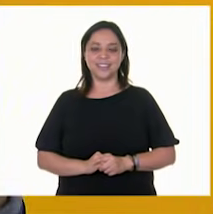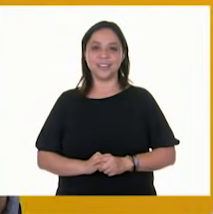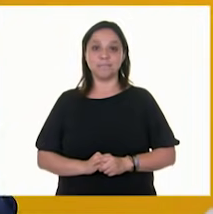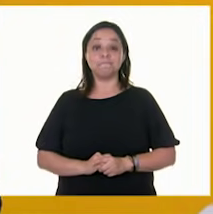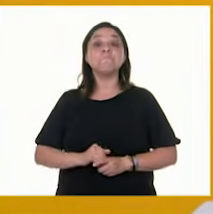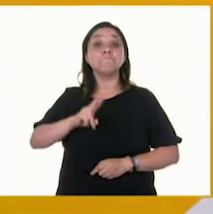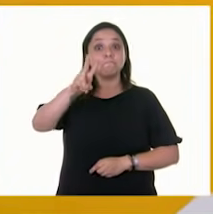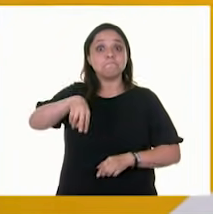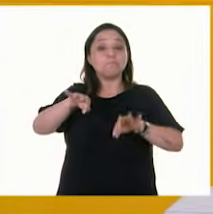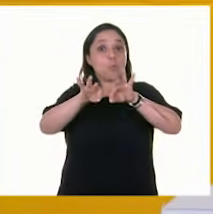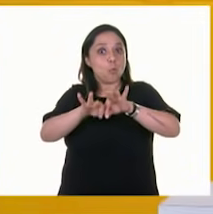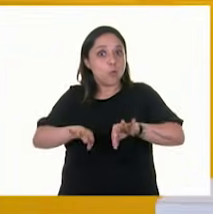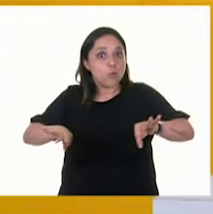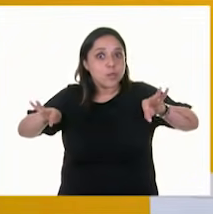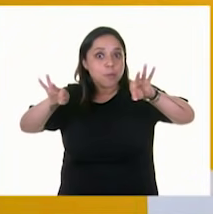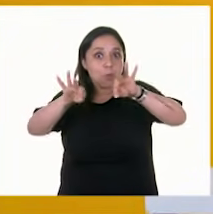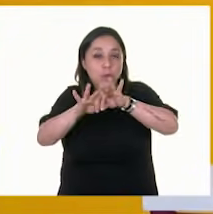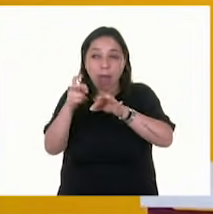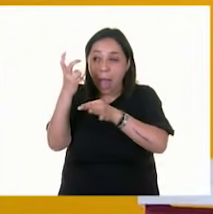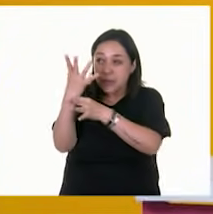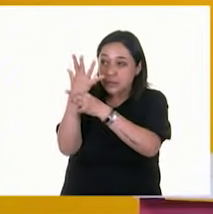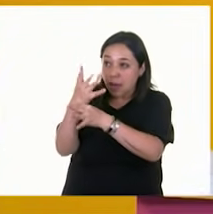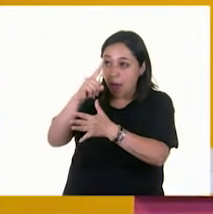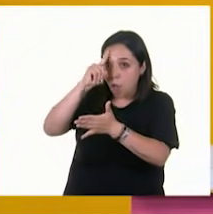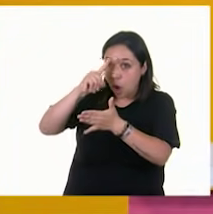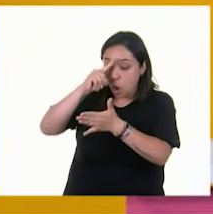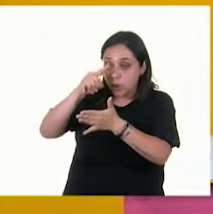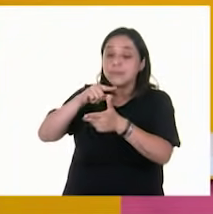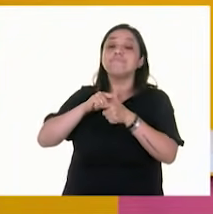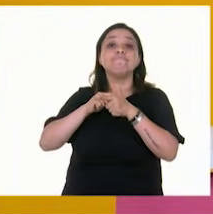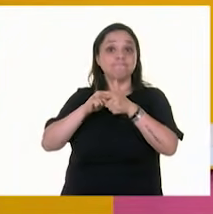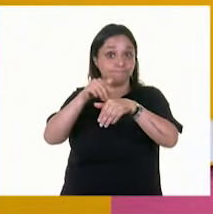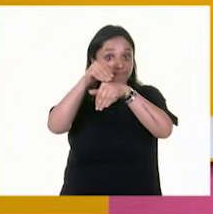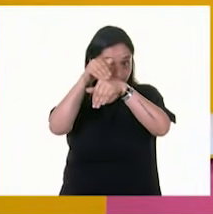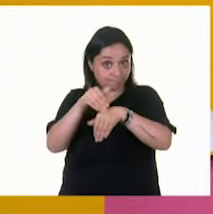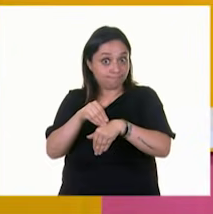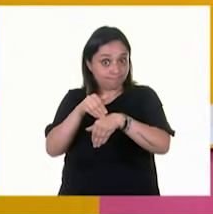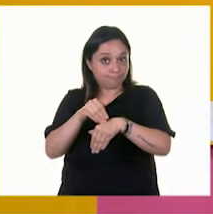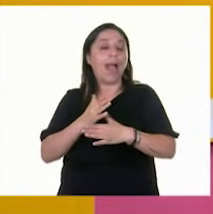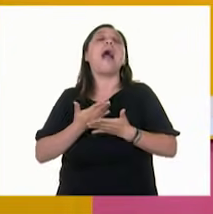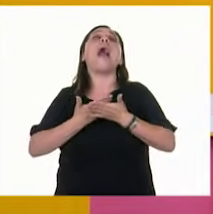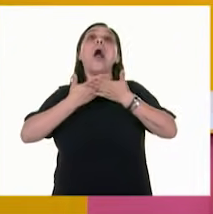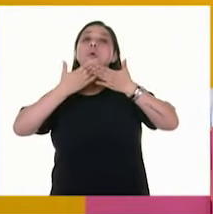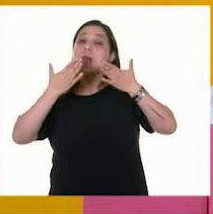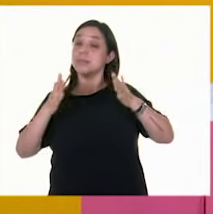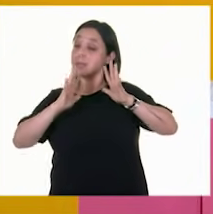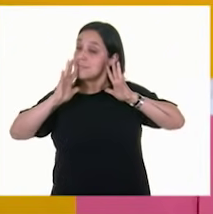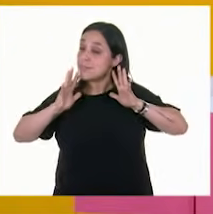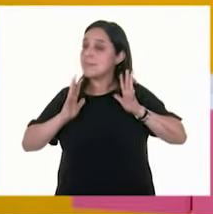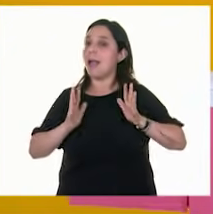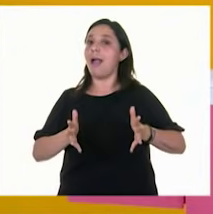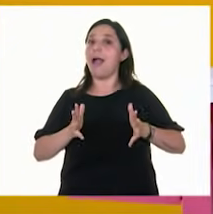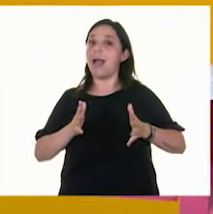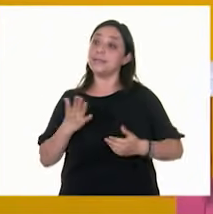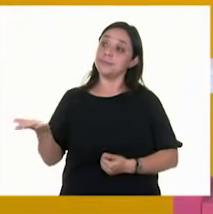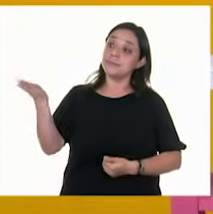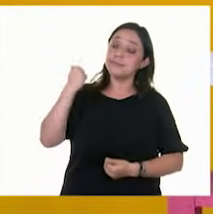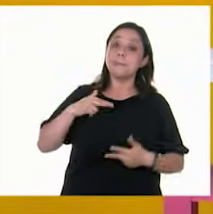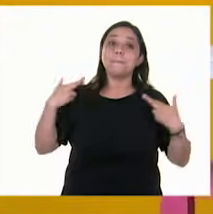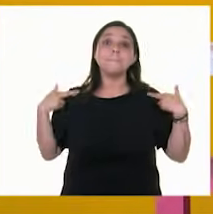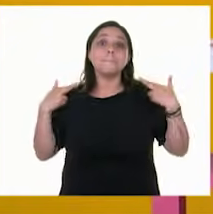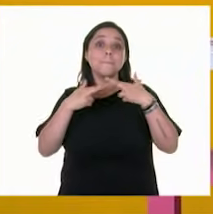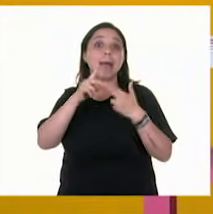Qué importante es seguir estas recomendaciones. Y ahora sí, para entrar en materia, vamos a hablarle al maestro